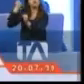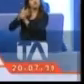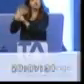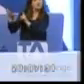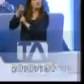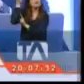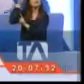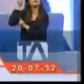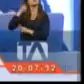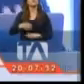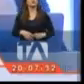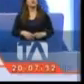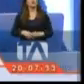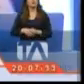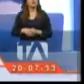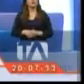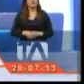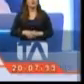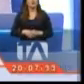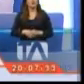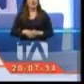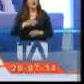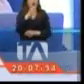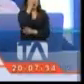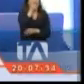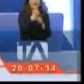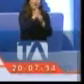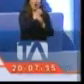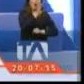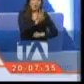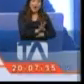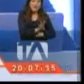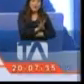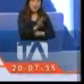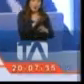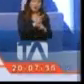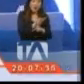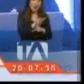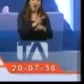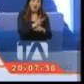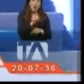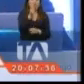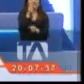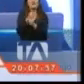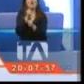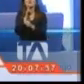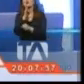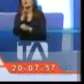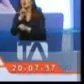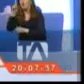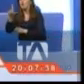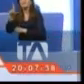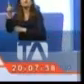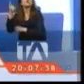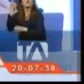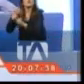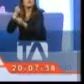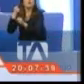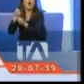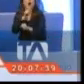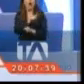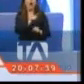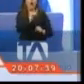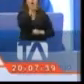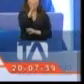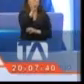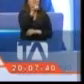Se necesita 4 trabajadores colombianos para producir lo que produce un trabajador en Estados Unidos, y eso pues básicamente